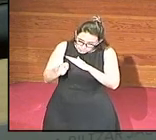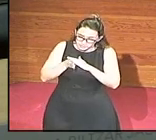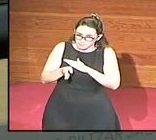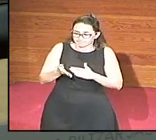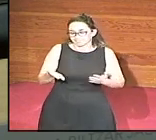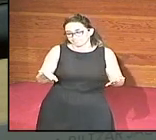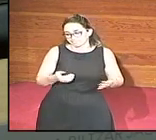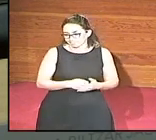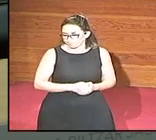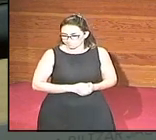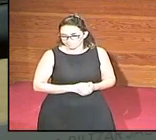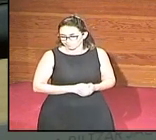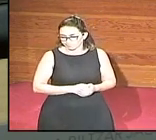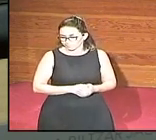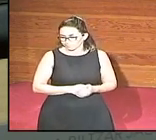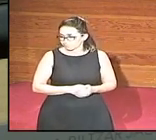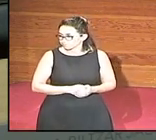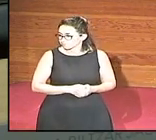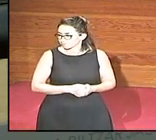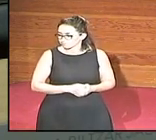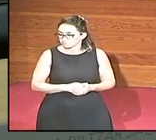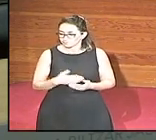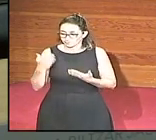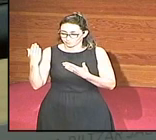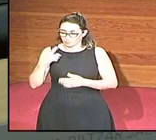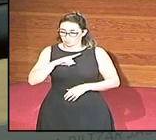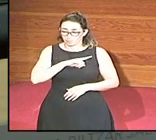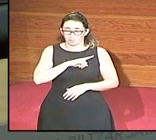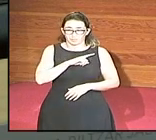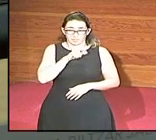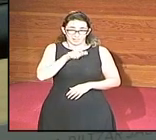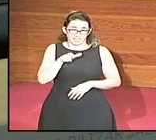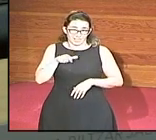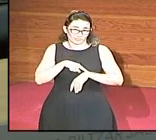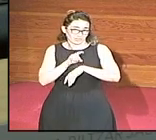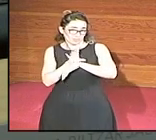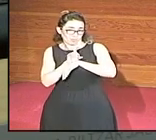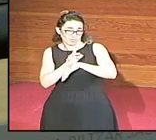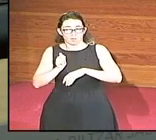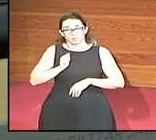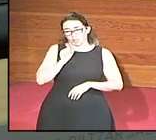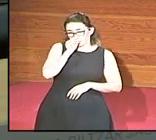Parece feo. Bueno, nada, los milicianos que tienen tiempo libre a veces y se emborrachan.